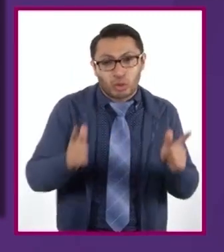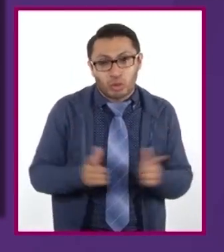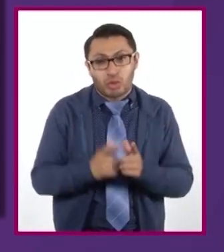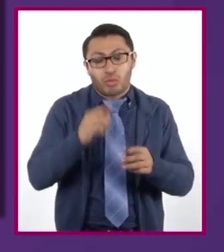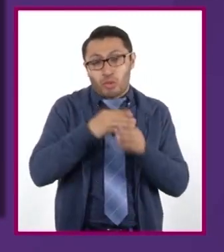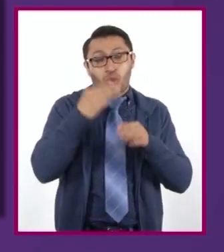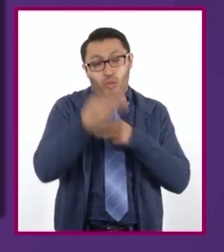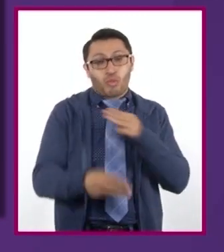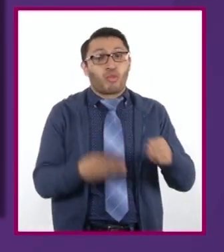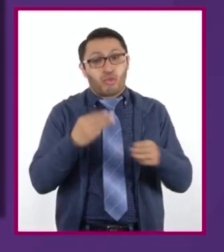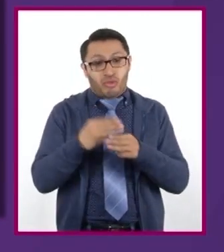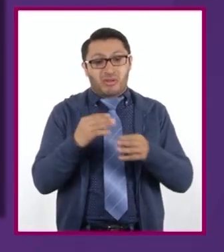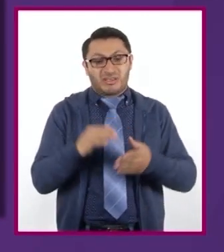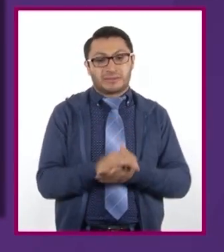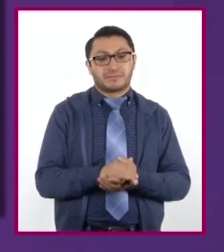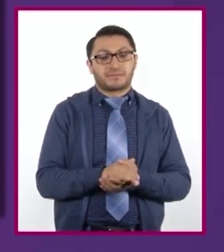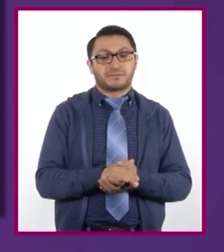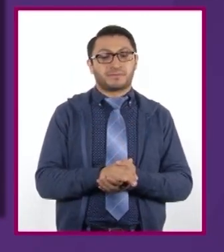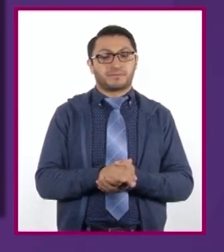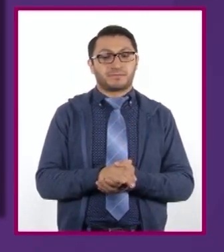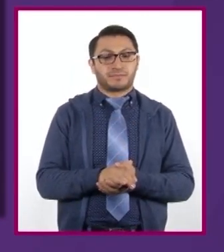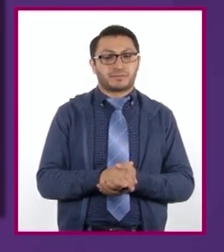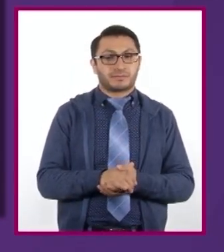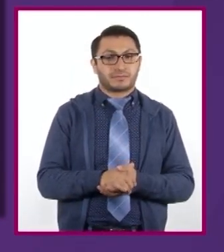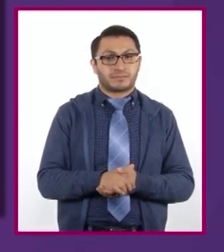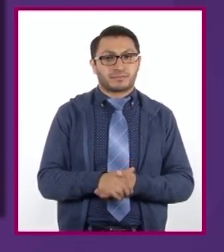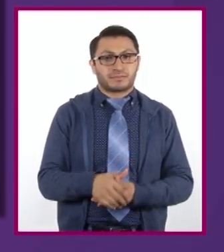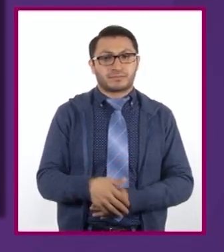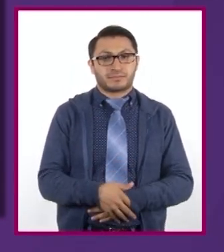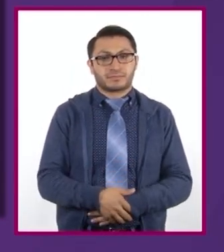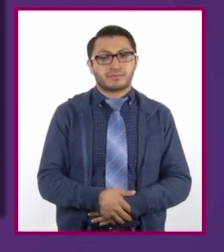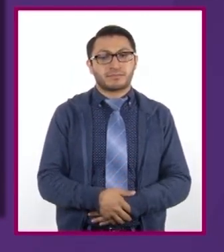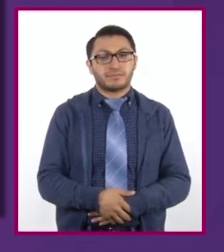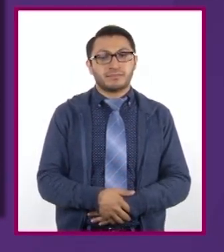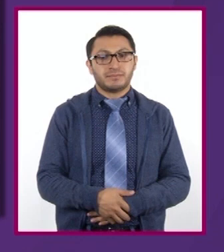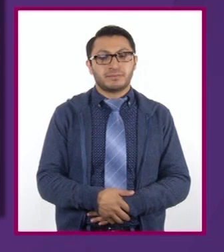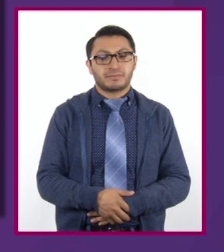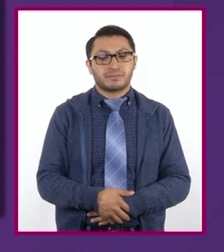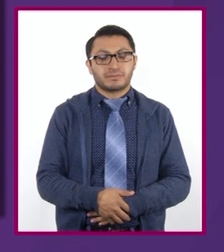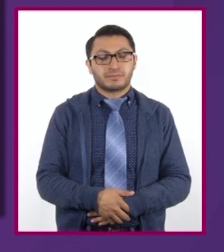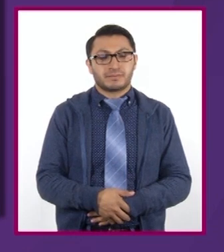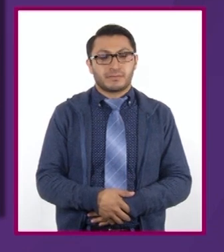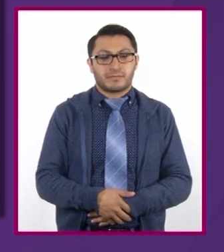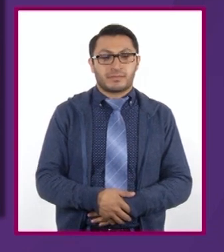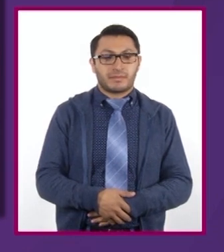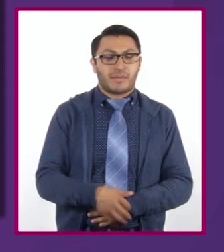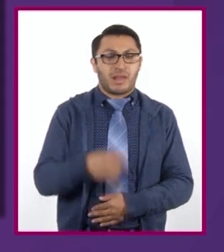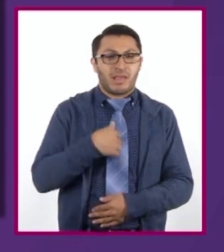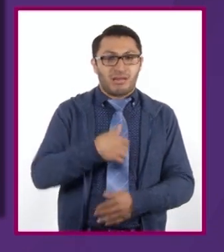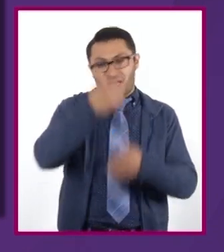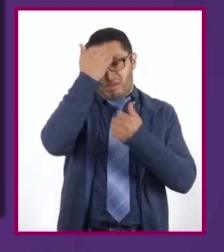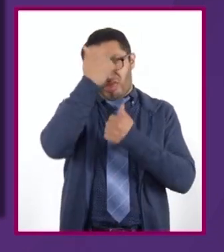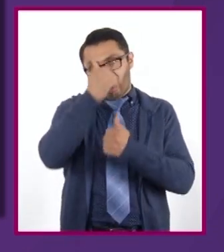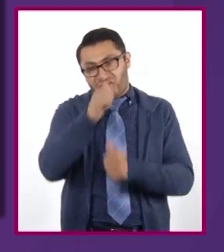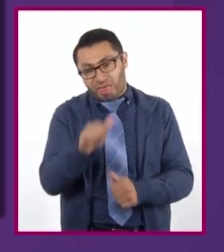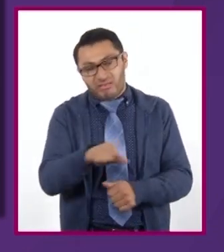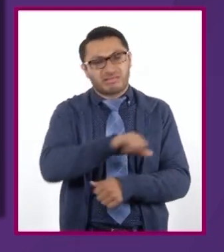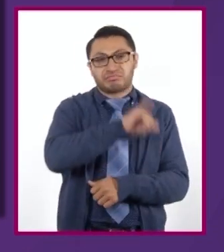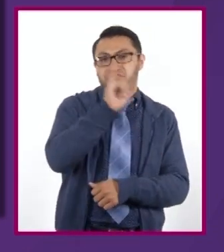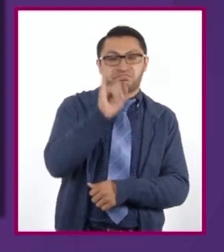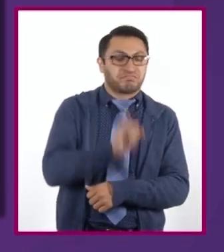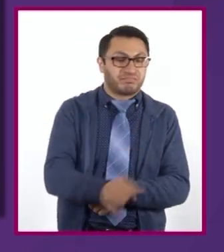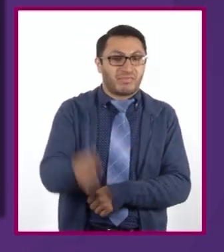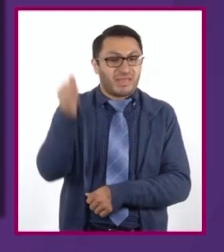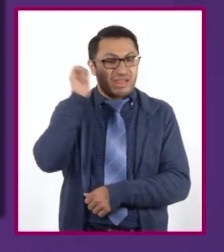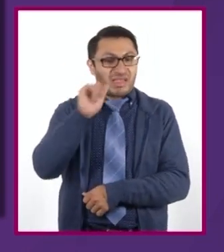globalizados. bueno, yo no me aburro nunca, jamás, ¿no? O sea, siempre